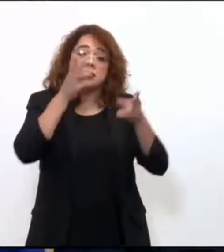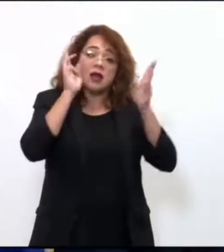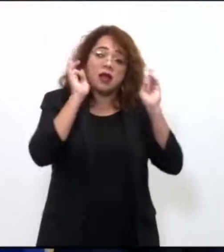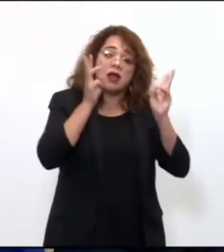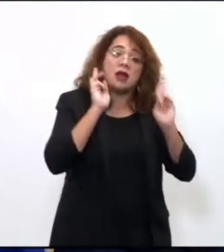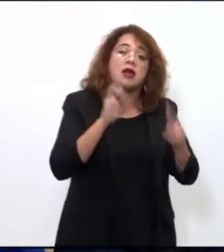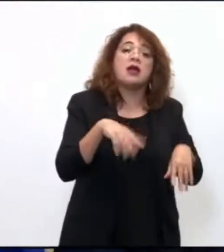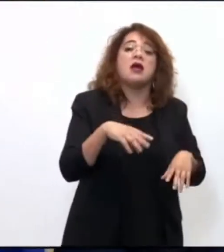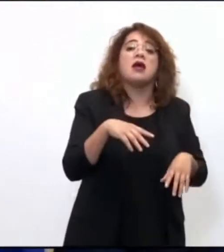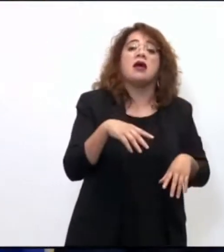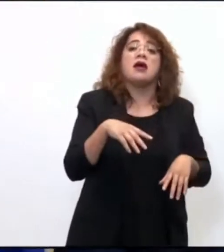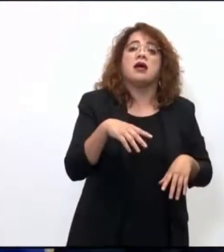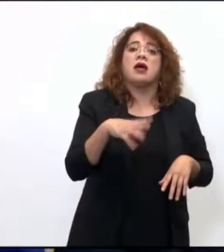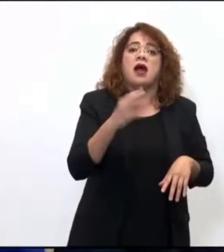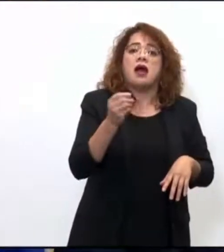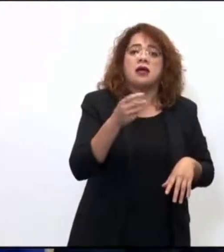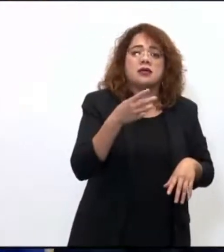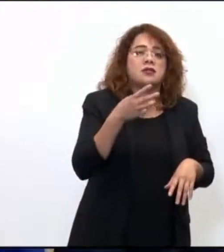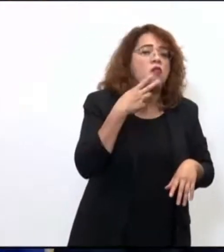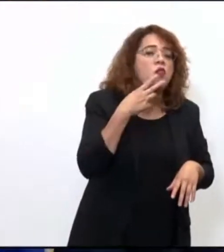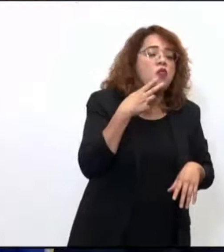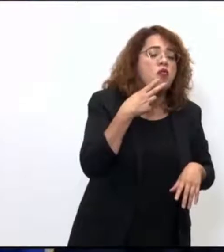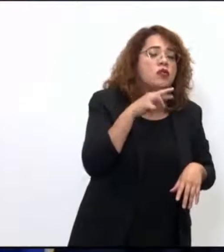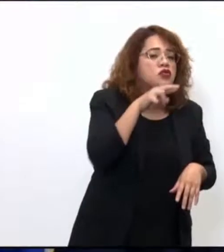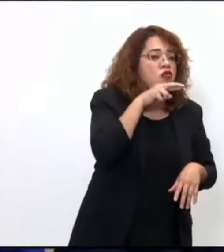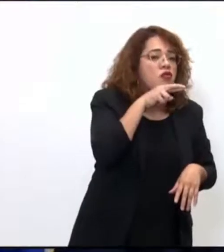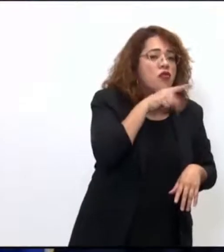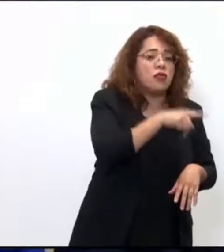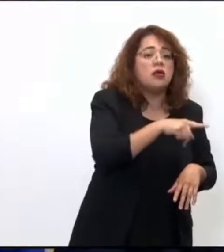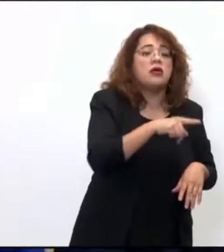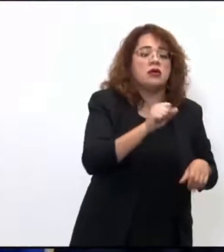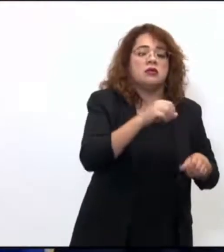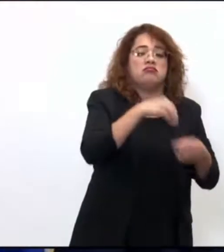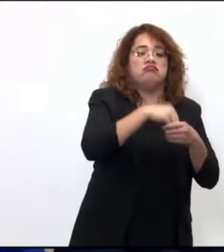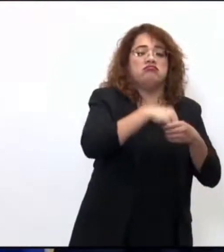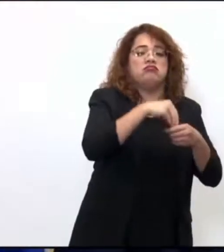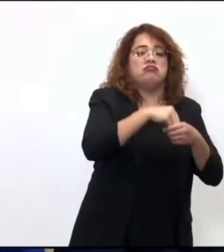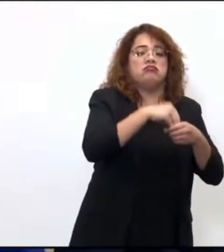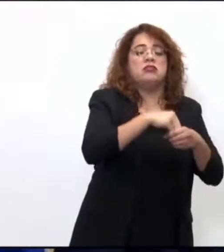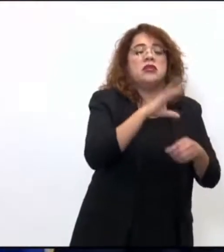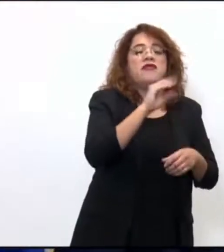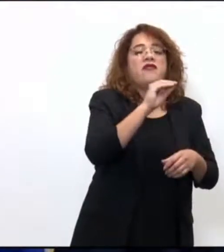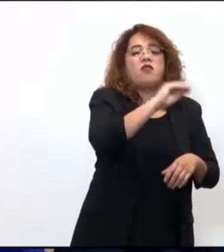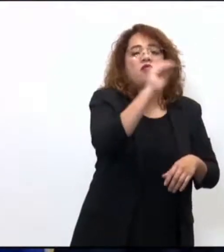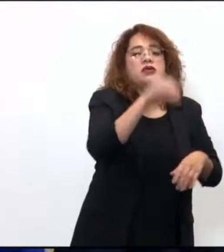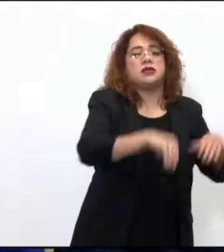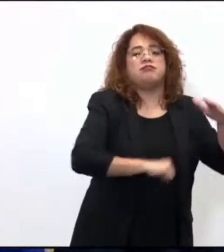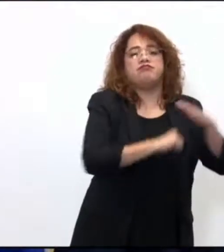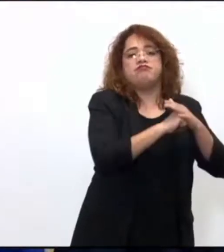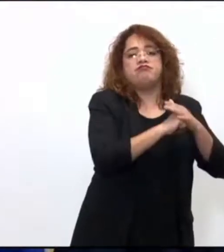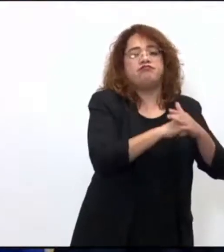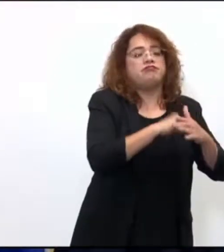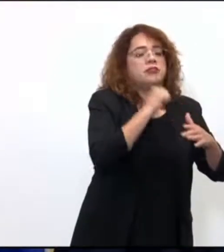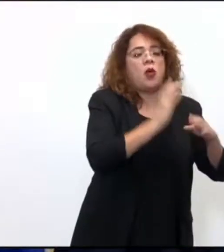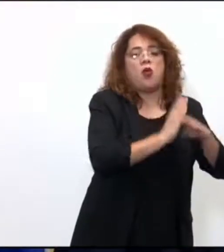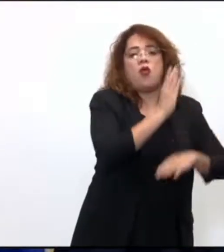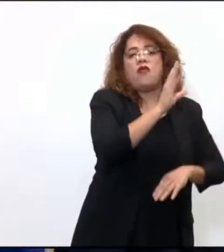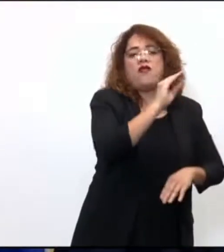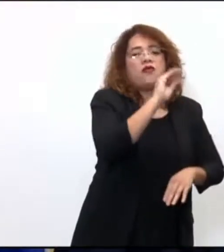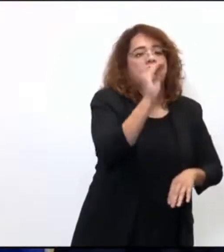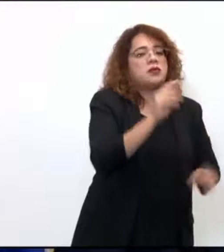para fumadores pueden operar en interiores al 50% de la ocupación máxima